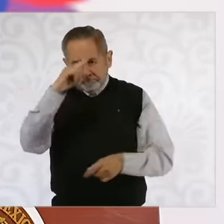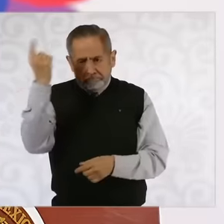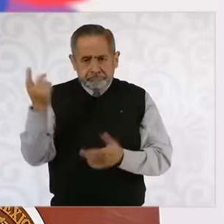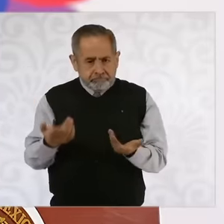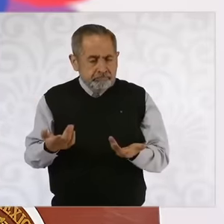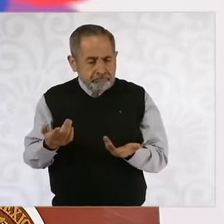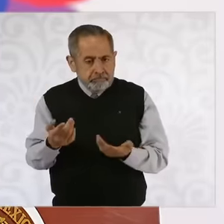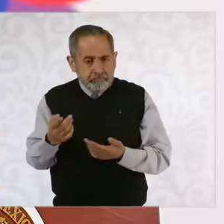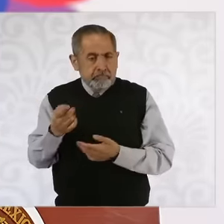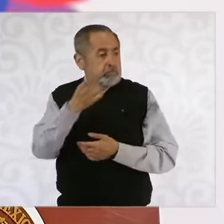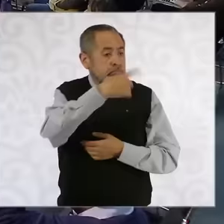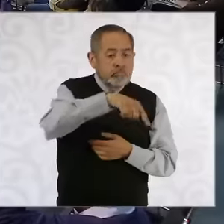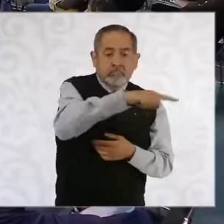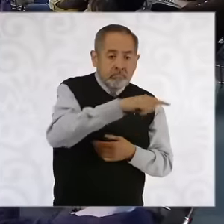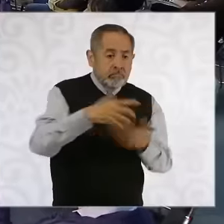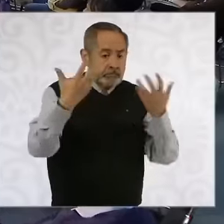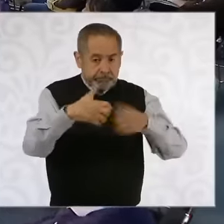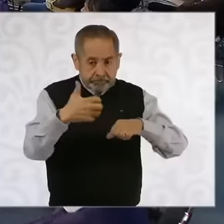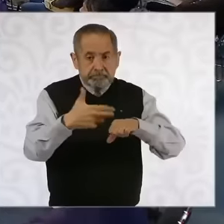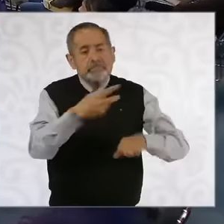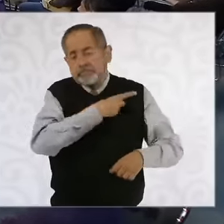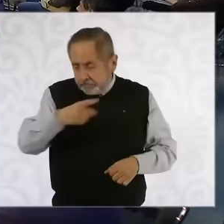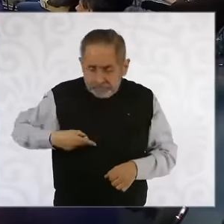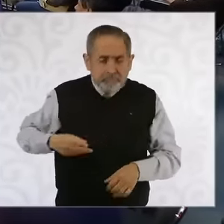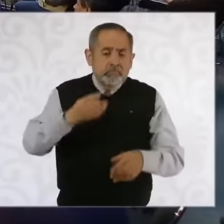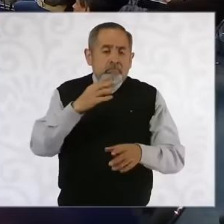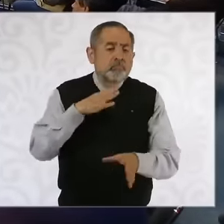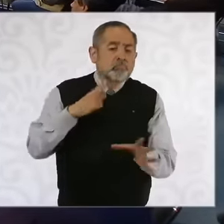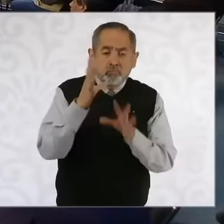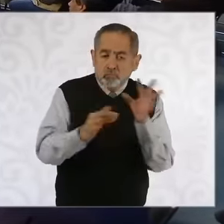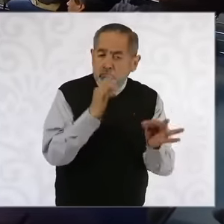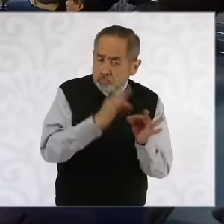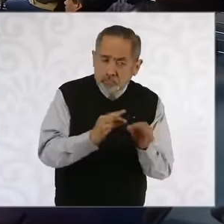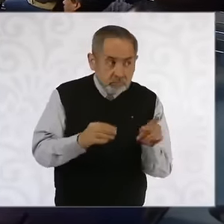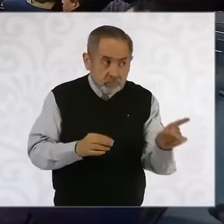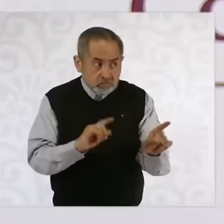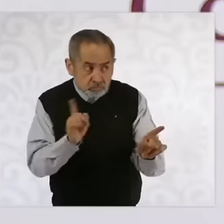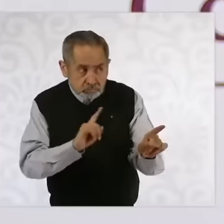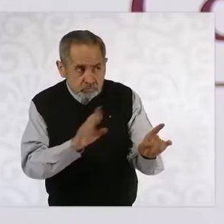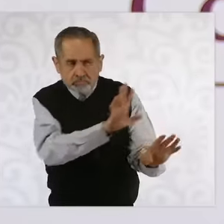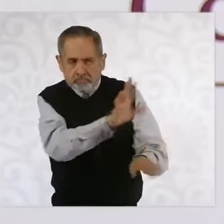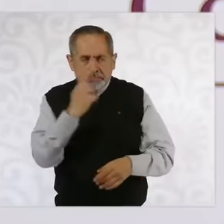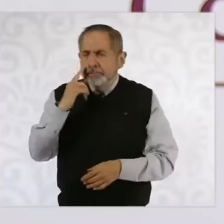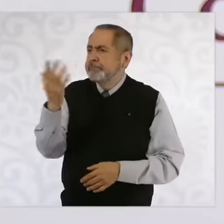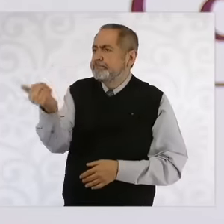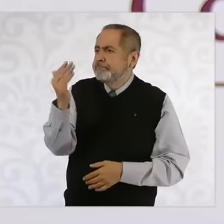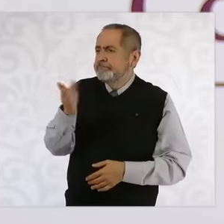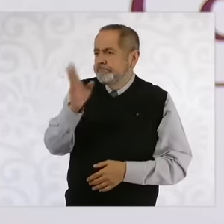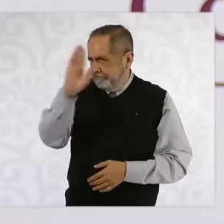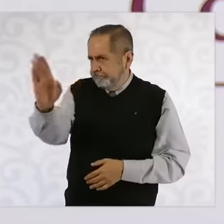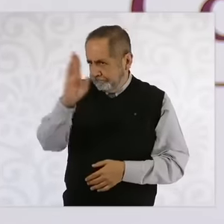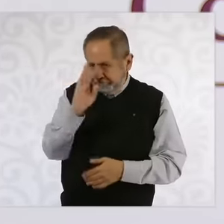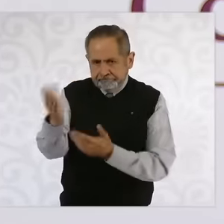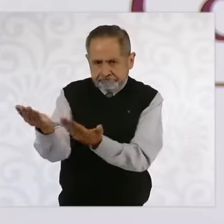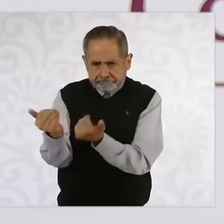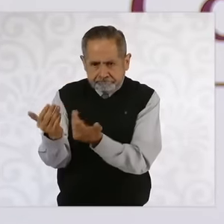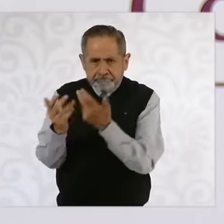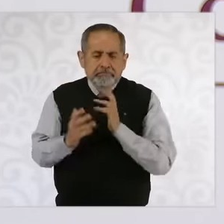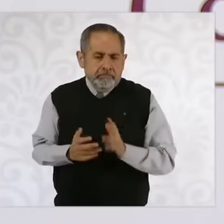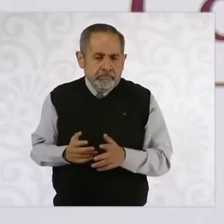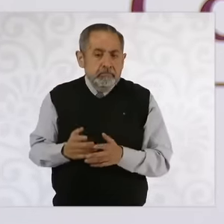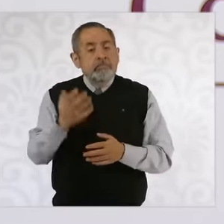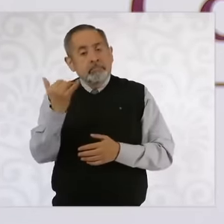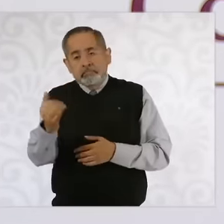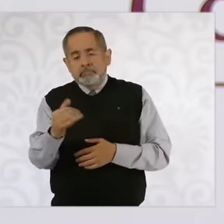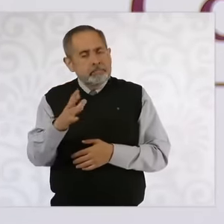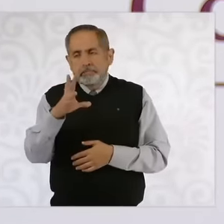que garantizar y cumplir esos derechos. Entonces, sin duda debe de seguirse trabajando en evitar cualquier modelo de